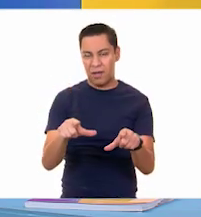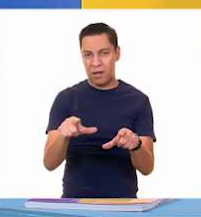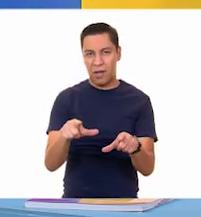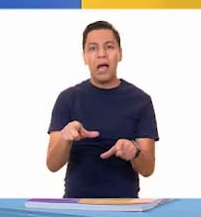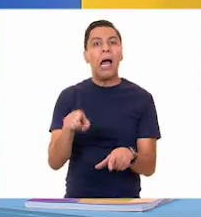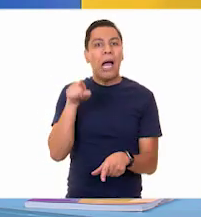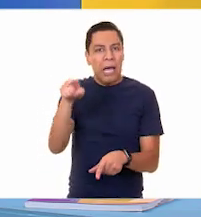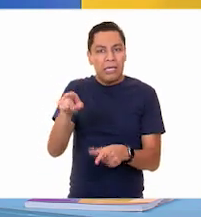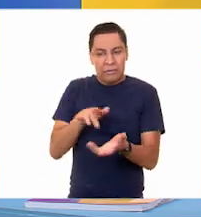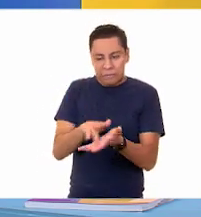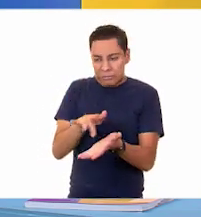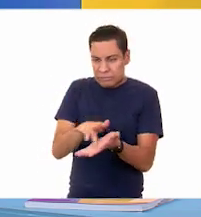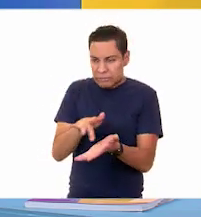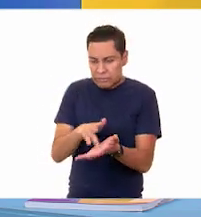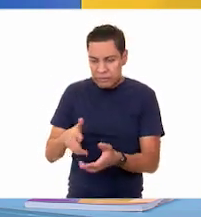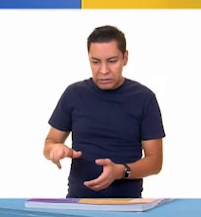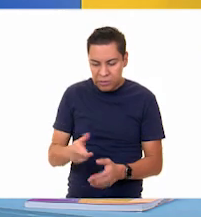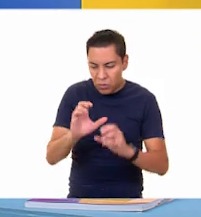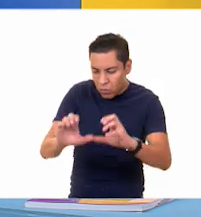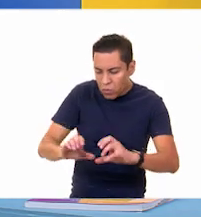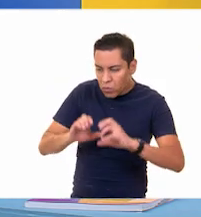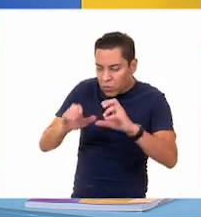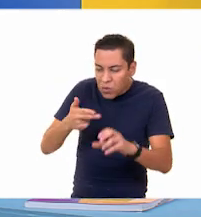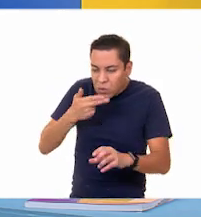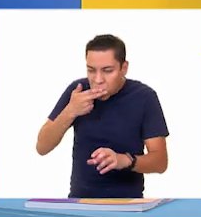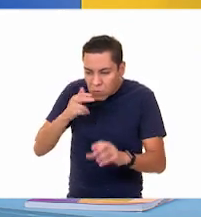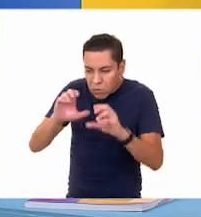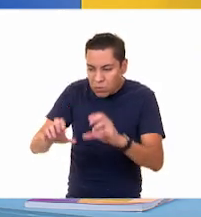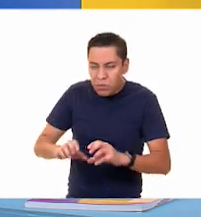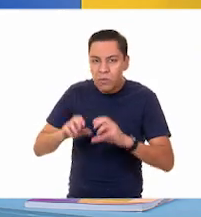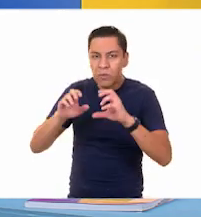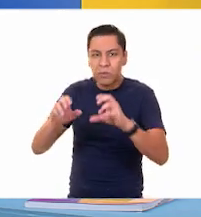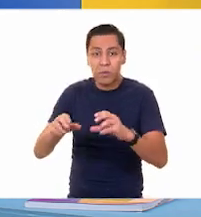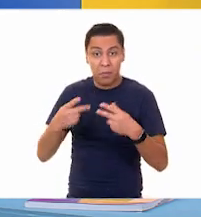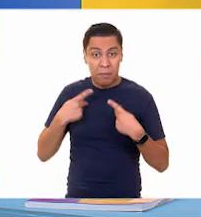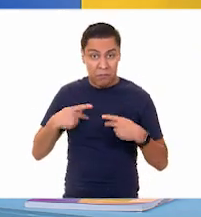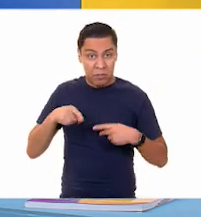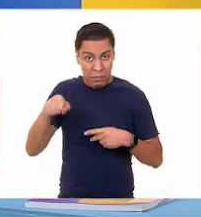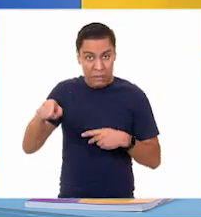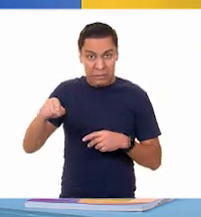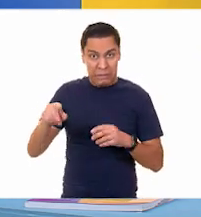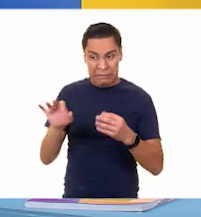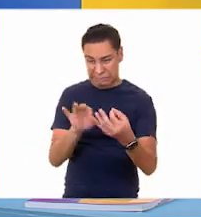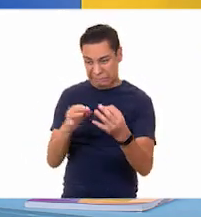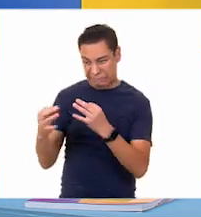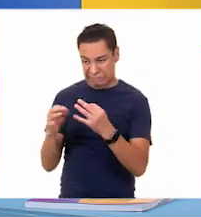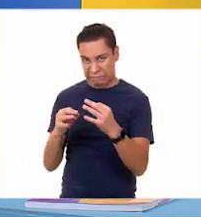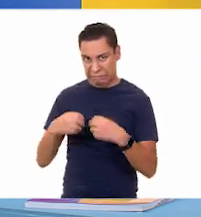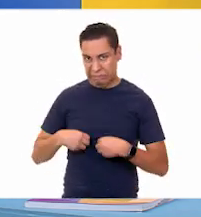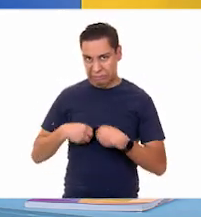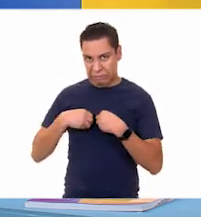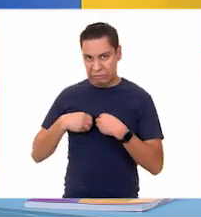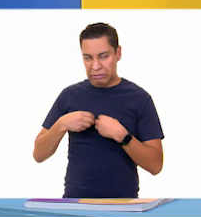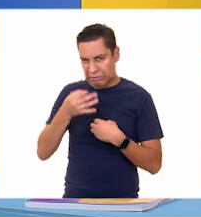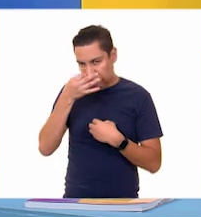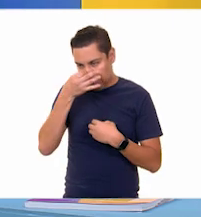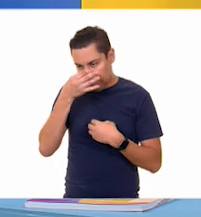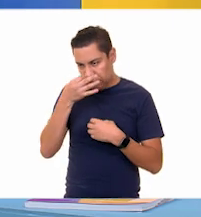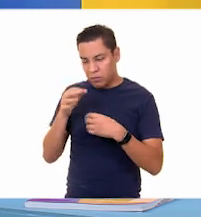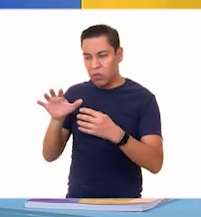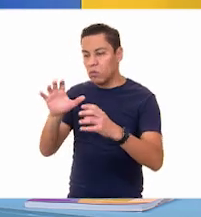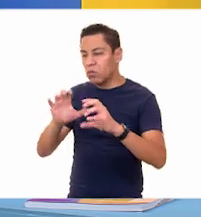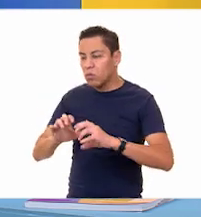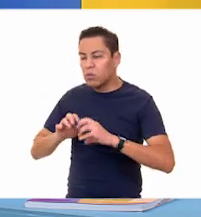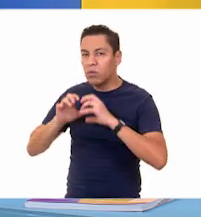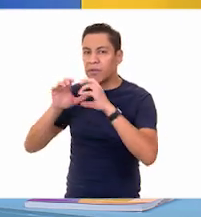grave problema de contaminación que han generado las descargas de aguas residuales tóxicas en el río por parte de empresas de la industria petroquímica